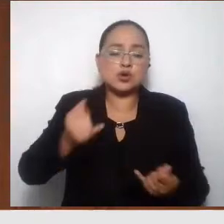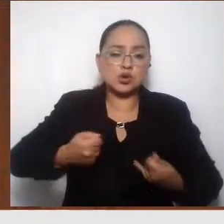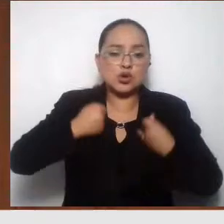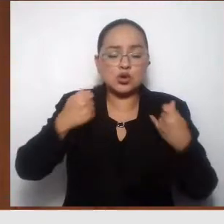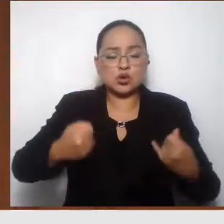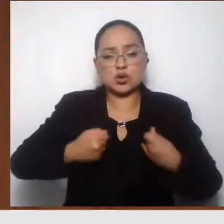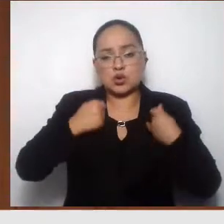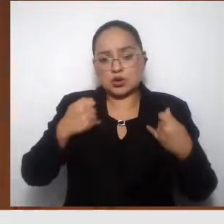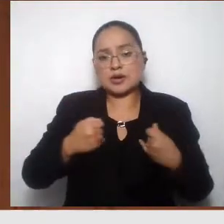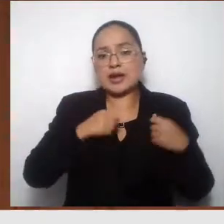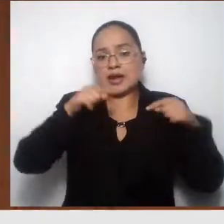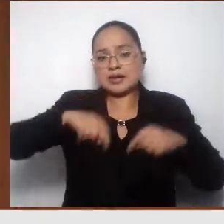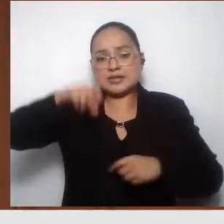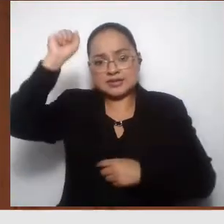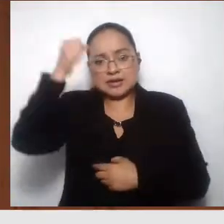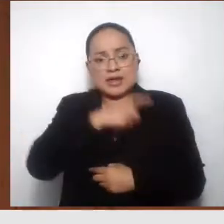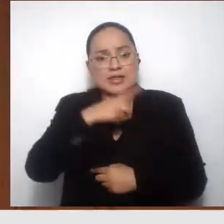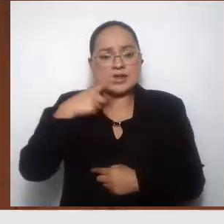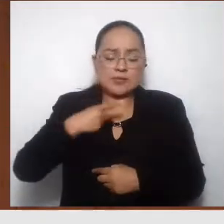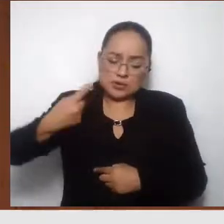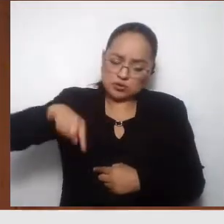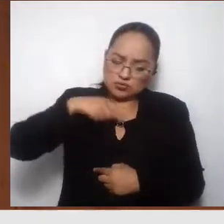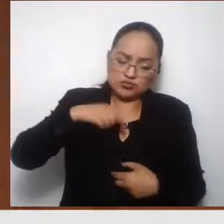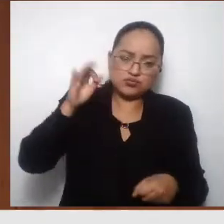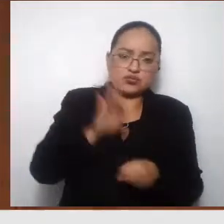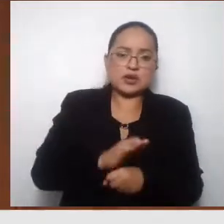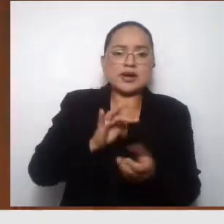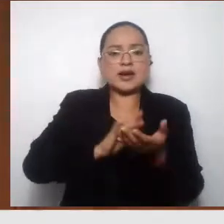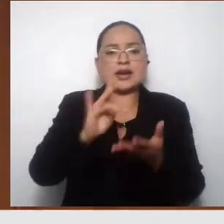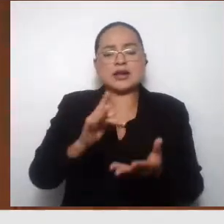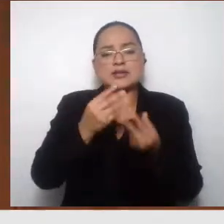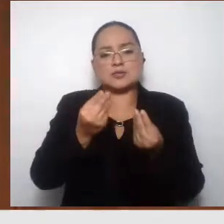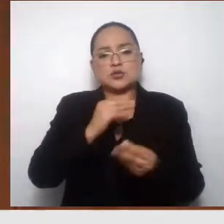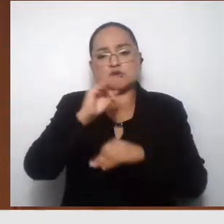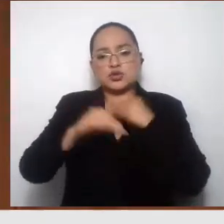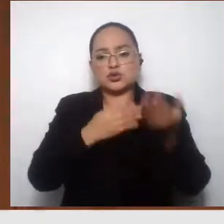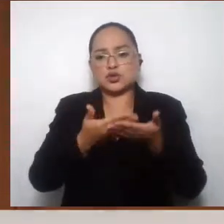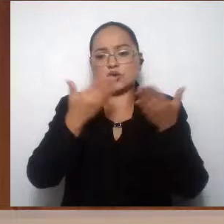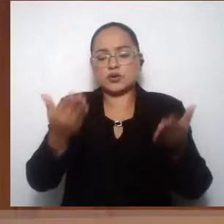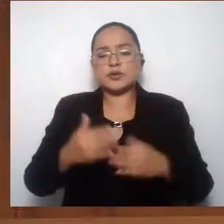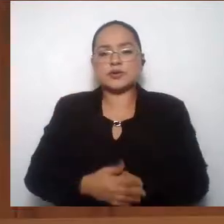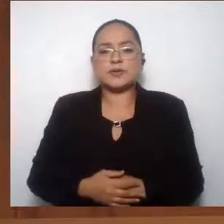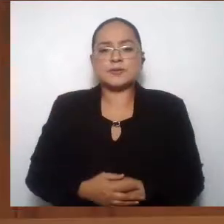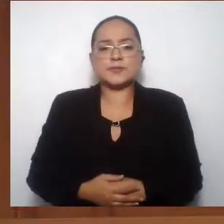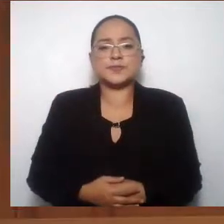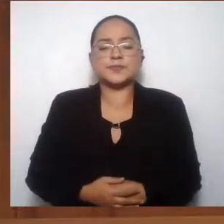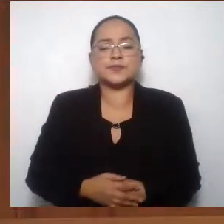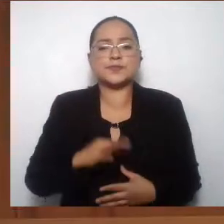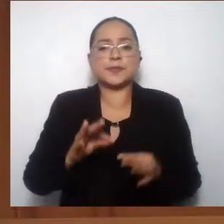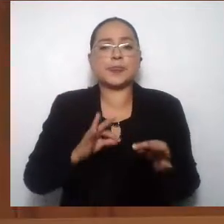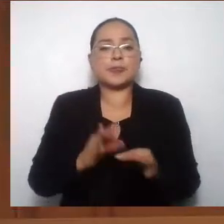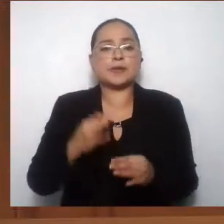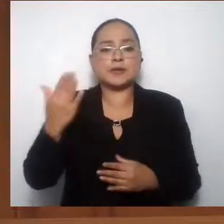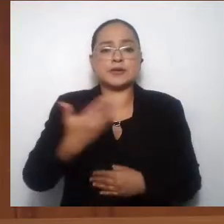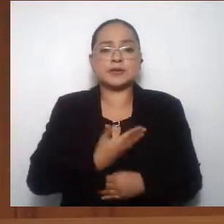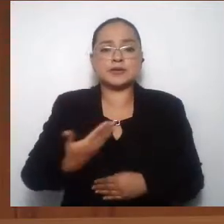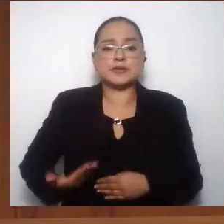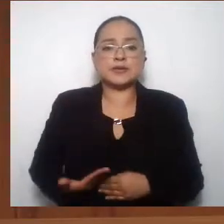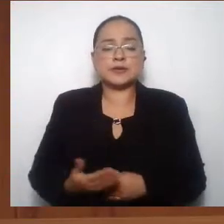jóvenes y adolescentes. Muchas gracias a todas y todos por su atención. Es cuanto, diputado presidente.